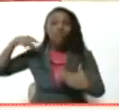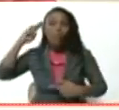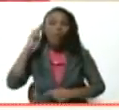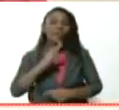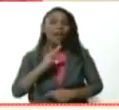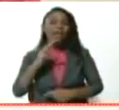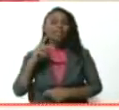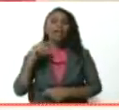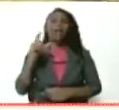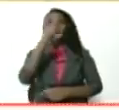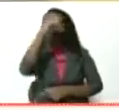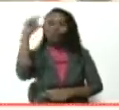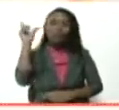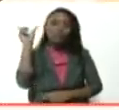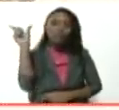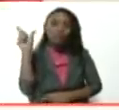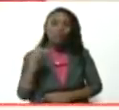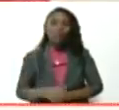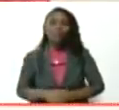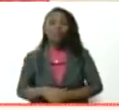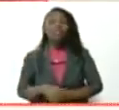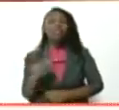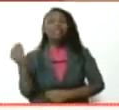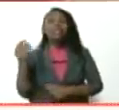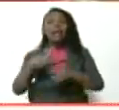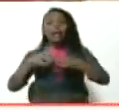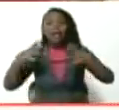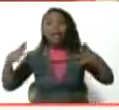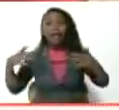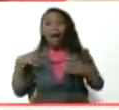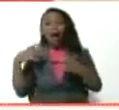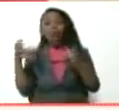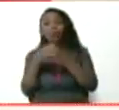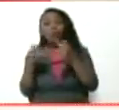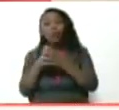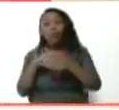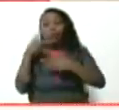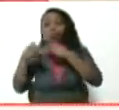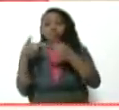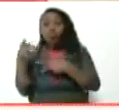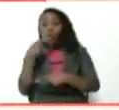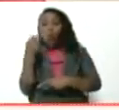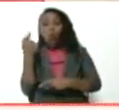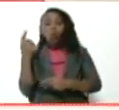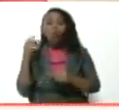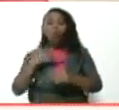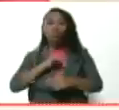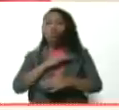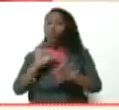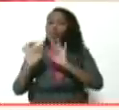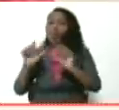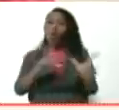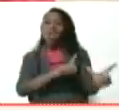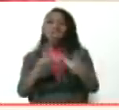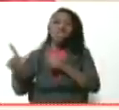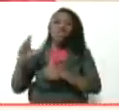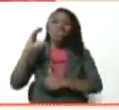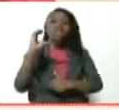del Partido Socialista Unido de Venezuela y del gran polo patriótico. Estamos preparados y listos para que cuando el CNE lo